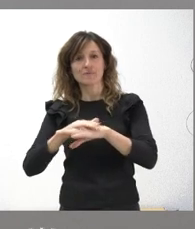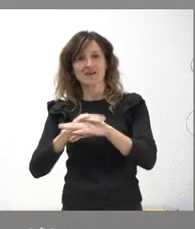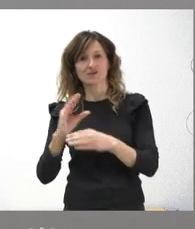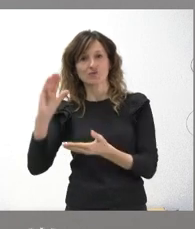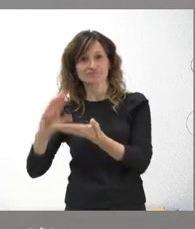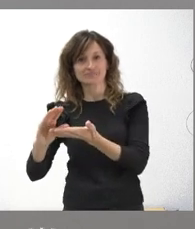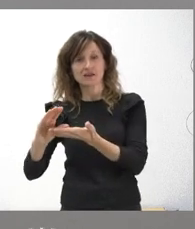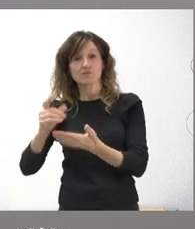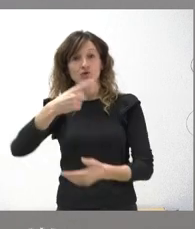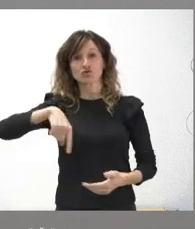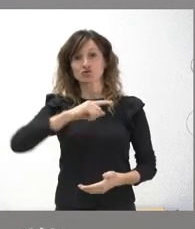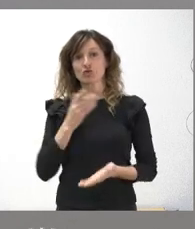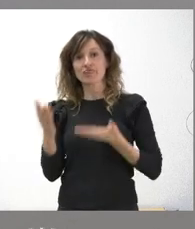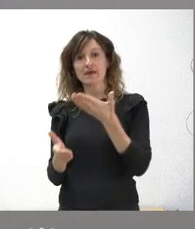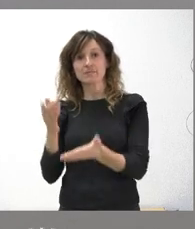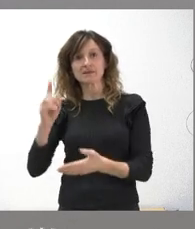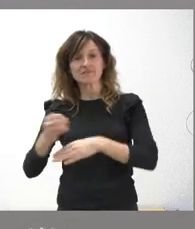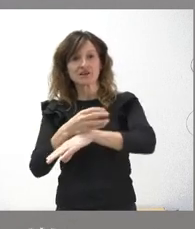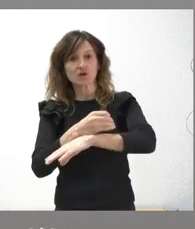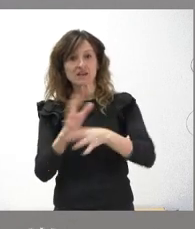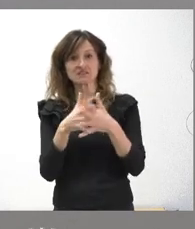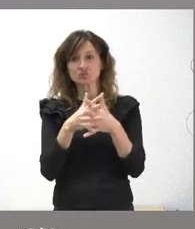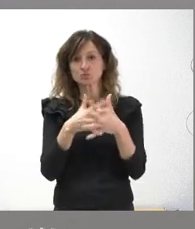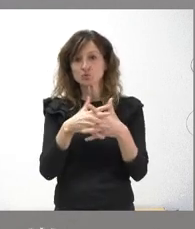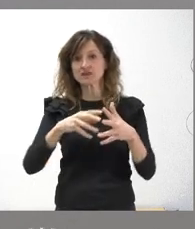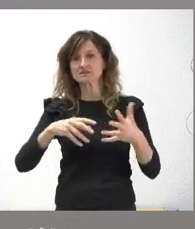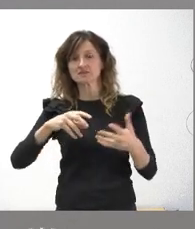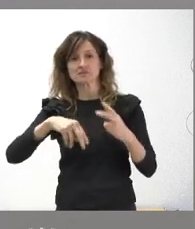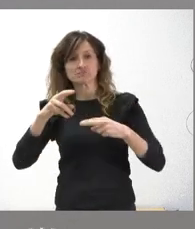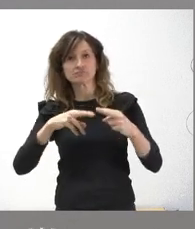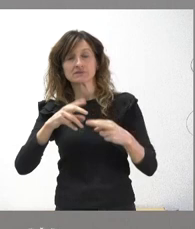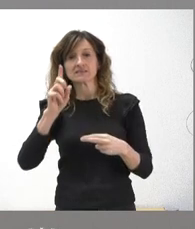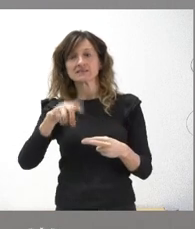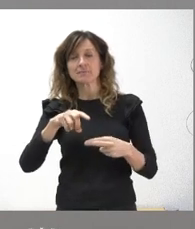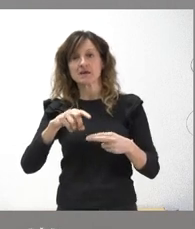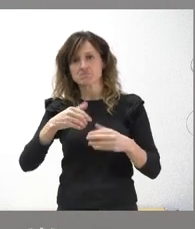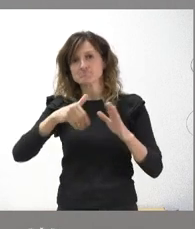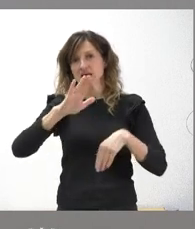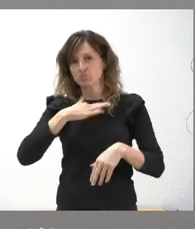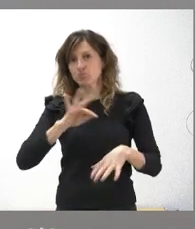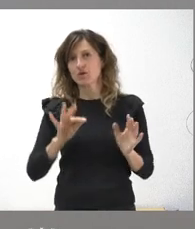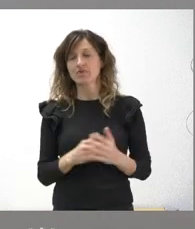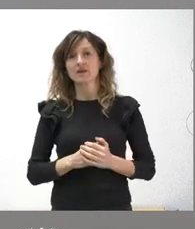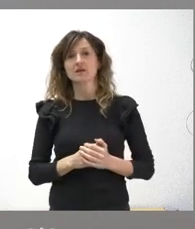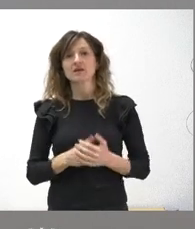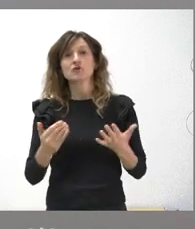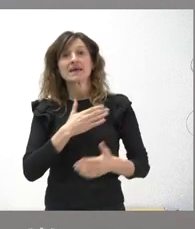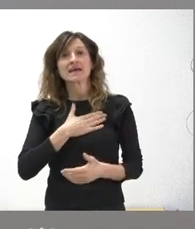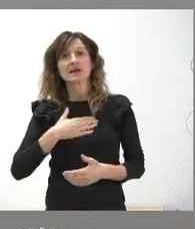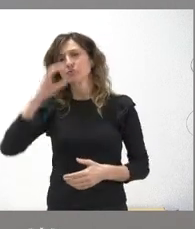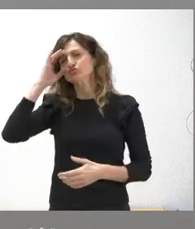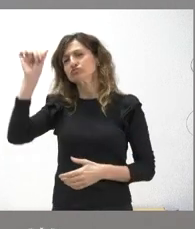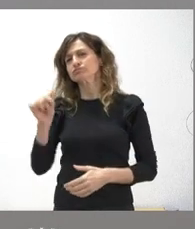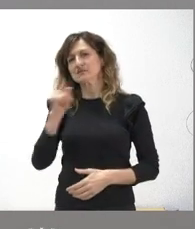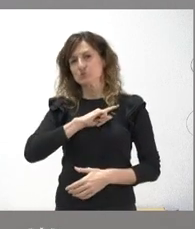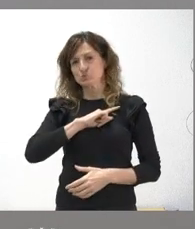nosotros también tenemos demandas en términos de Ferrocarril de infraestructuras incluso por un importe superior a esta cantidad por tanto queremos que se nos escuche y que